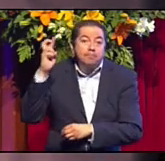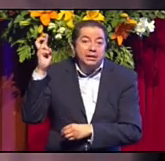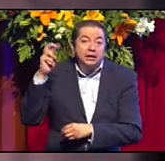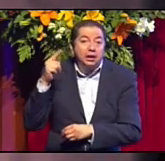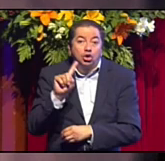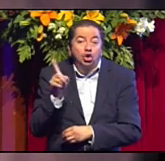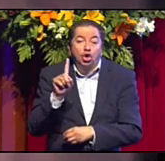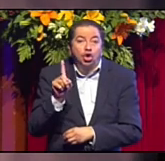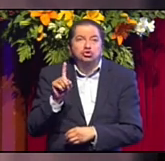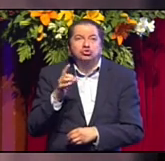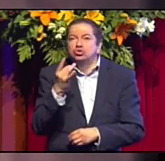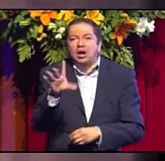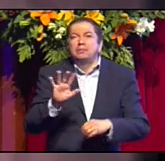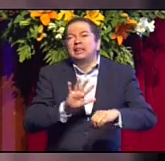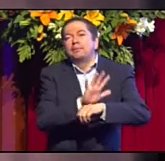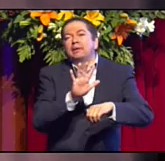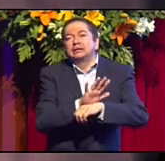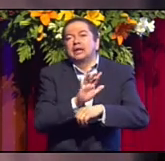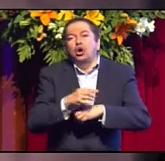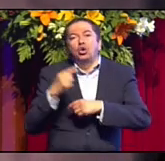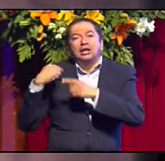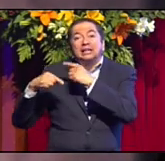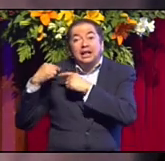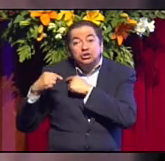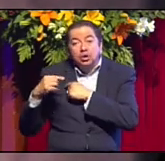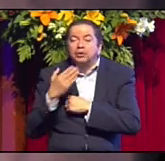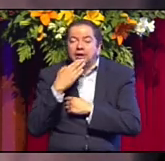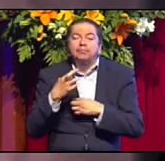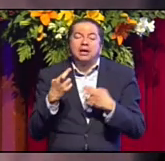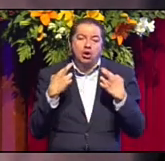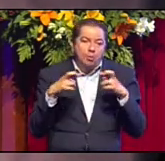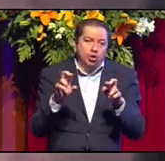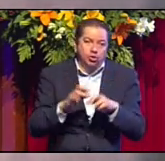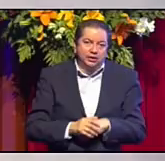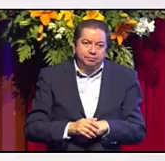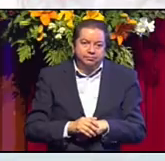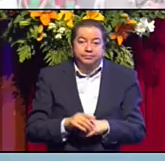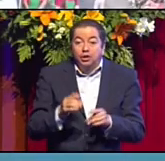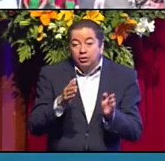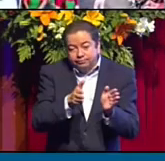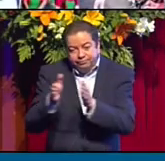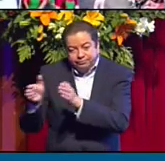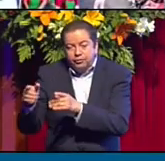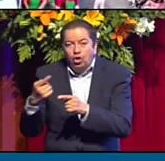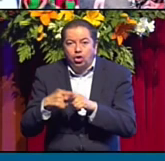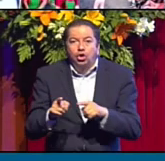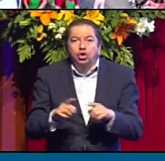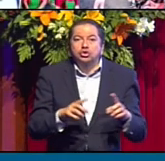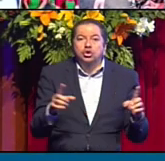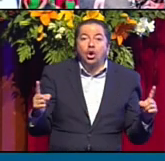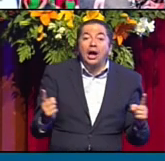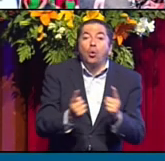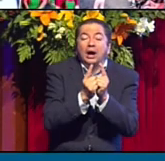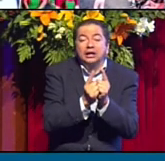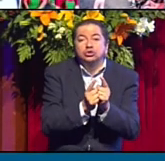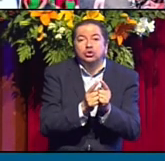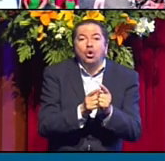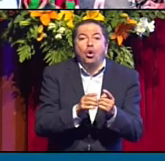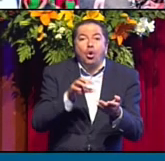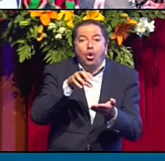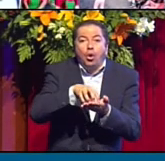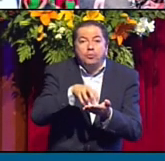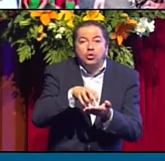un espectáculo o es una tradición, también es una oportunidad. Tenemos encuentros con uniones comunales de junta de vecinos, ¿no es así,